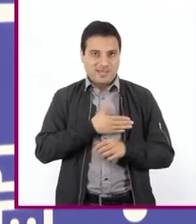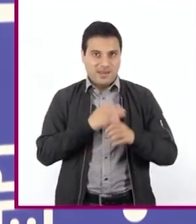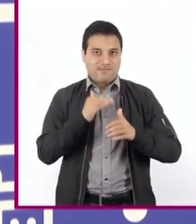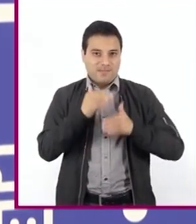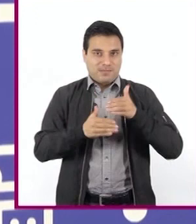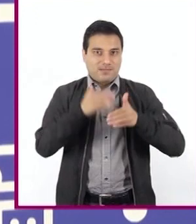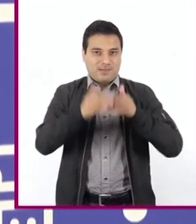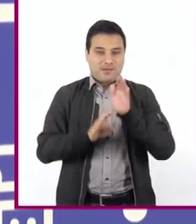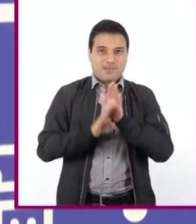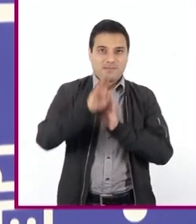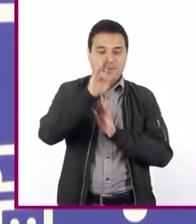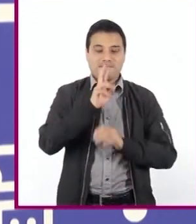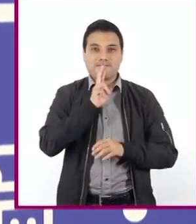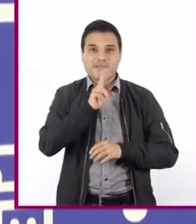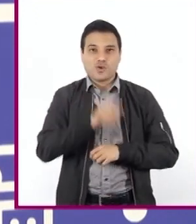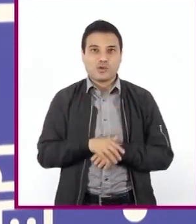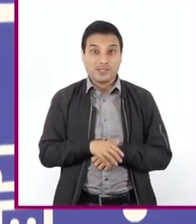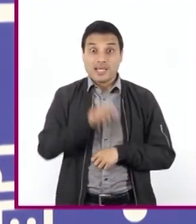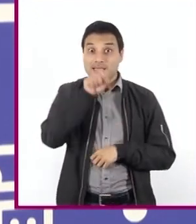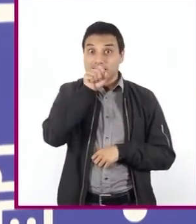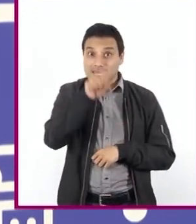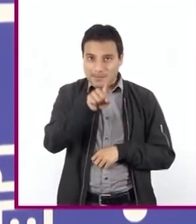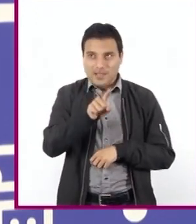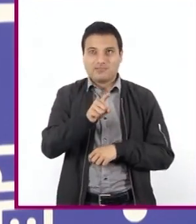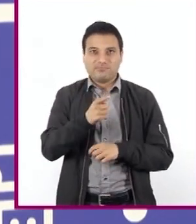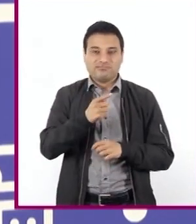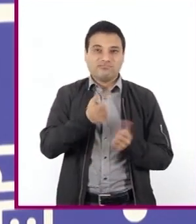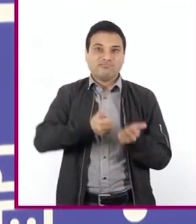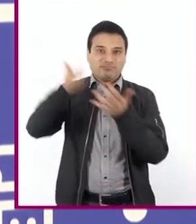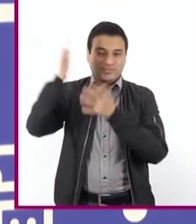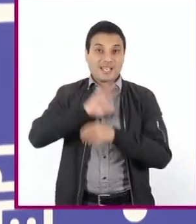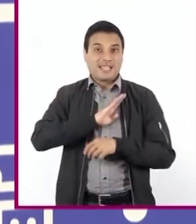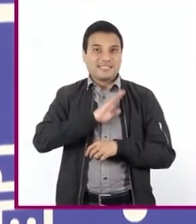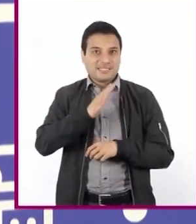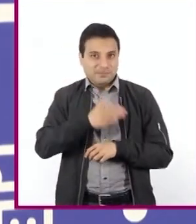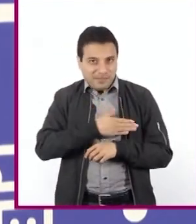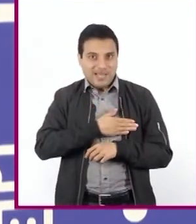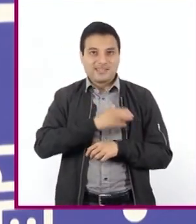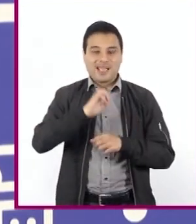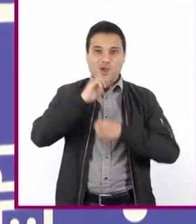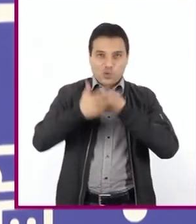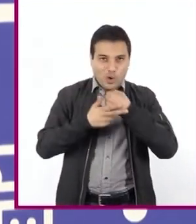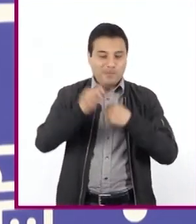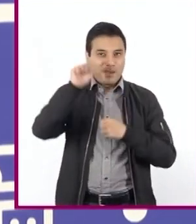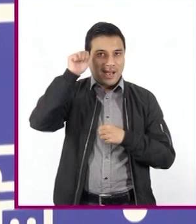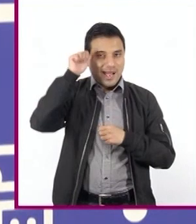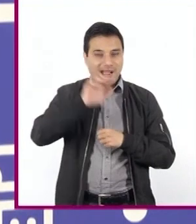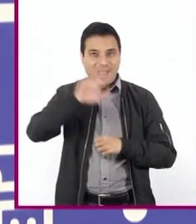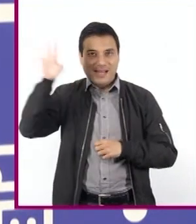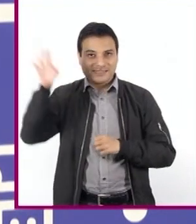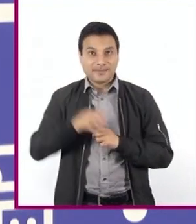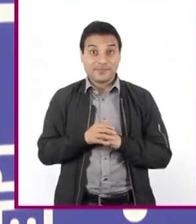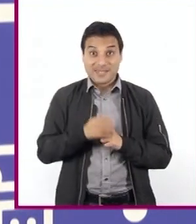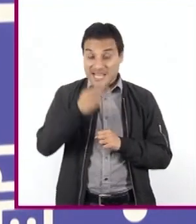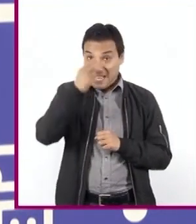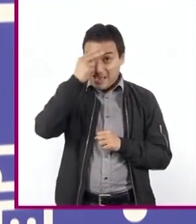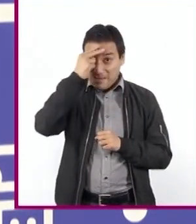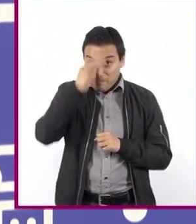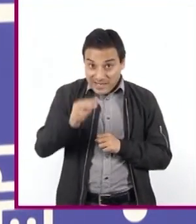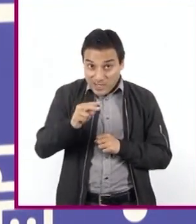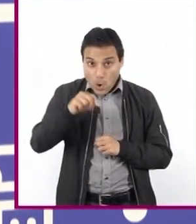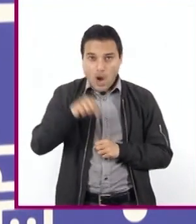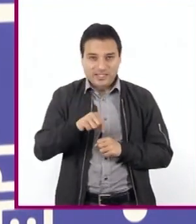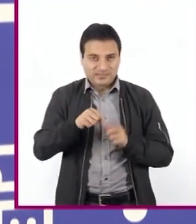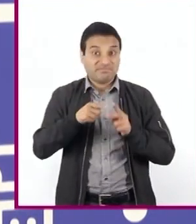sobre todo en la economía de España, Europa y Asia. Por tanto, reconocimos que nuestro país fue el protagonista de la